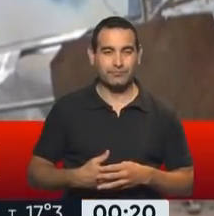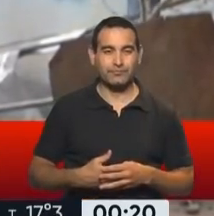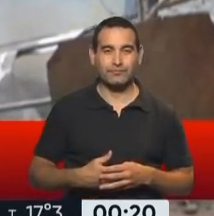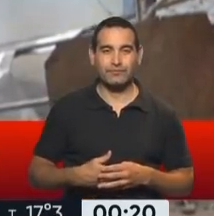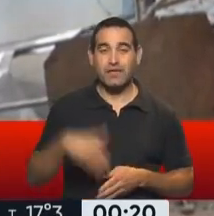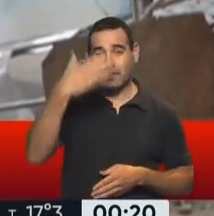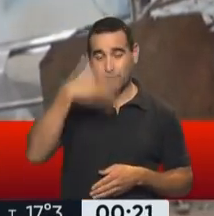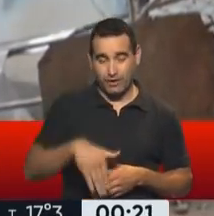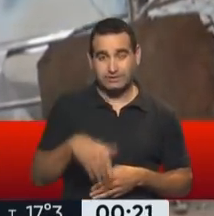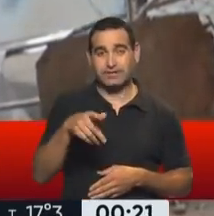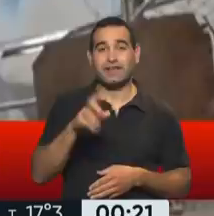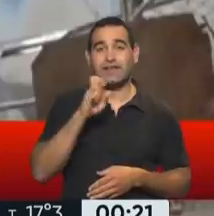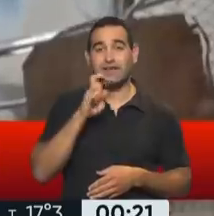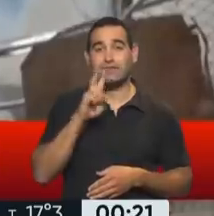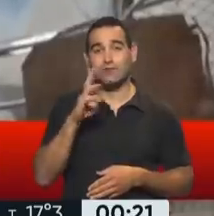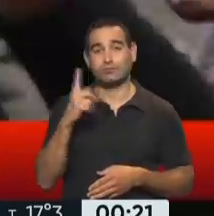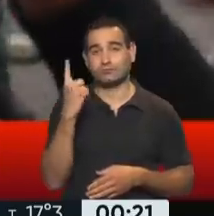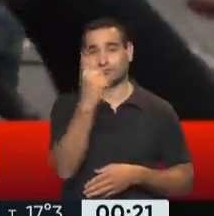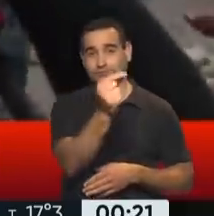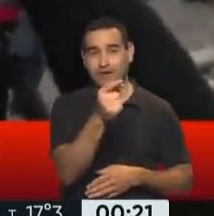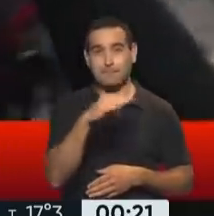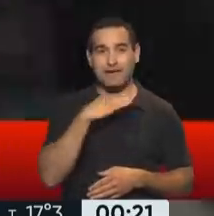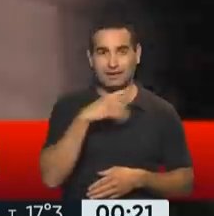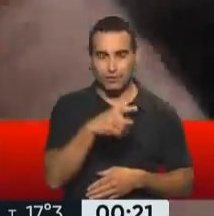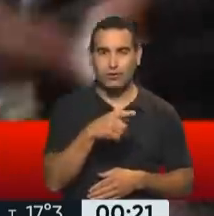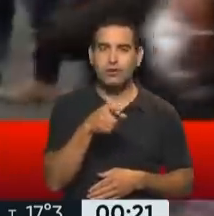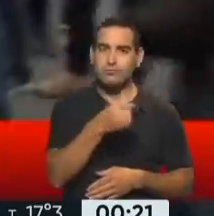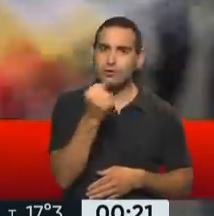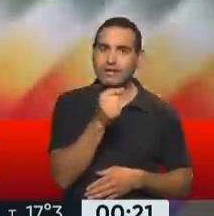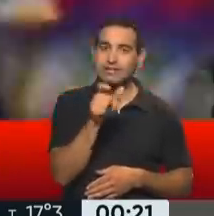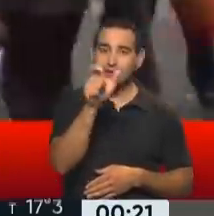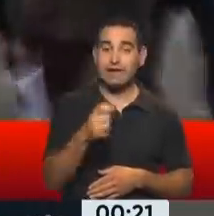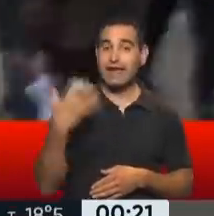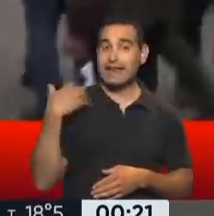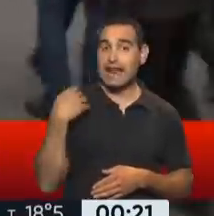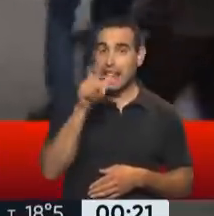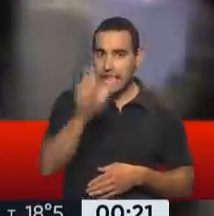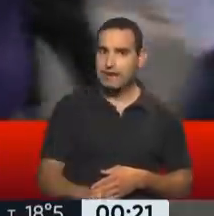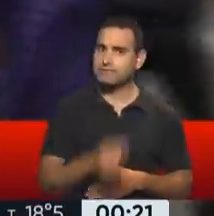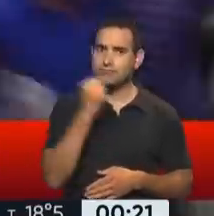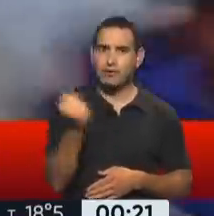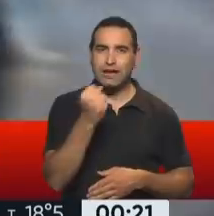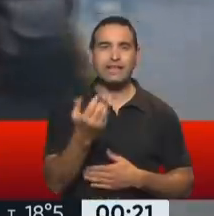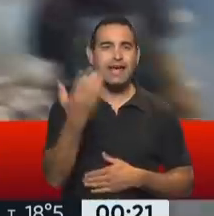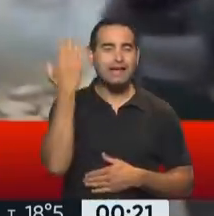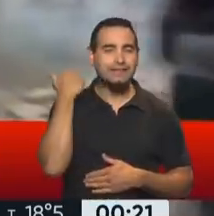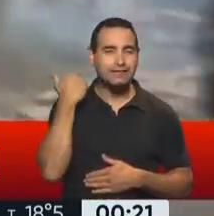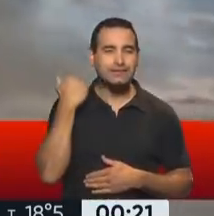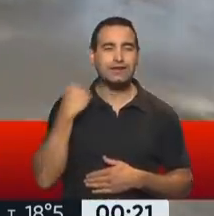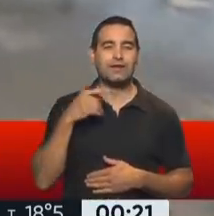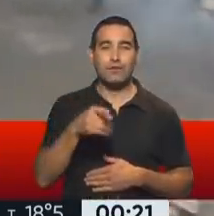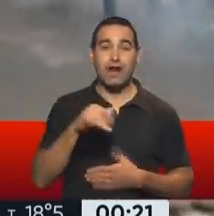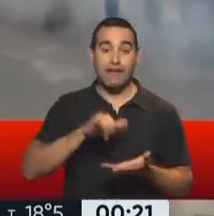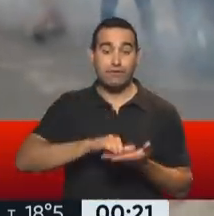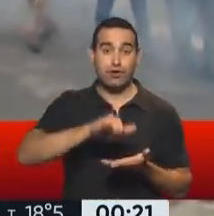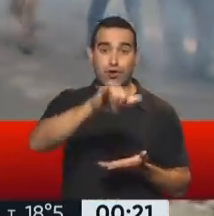la posterior salida hacia México. Este elemento es importante porque es una figura que en su momento, cuando no dejaban despegar al avión